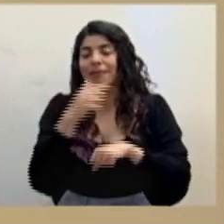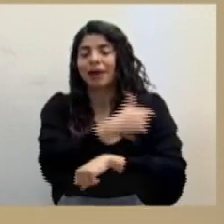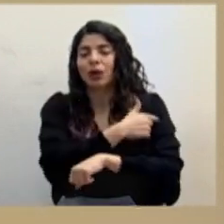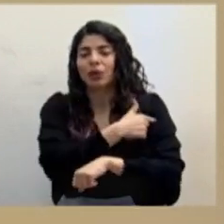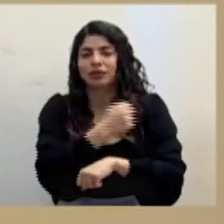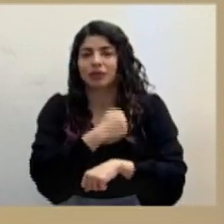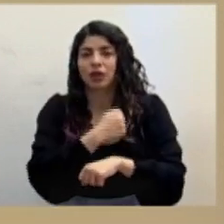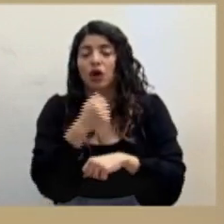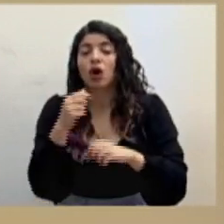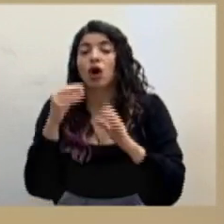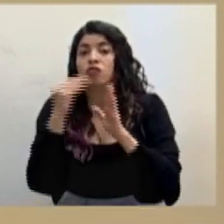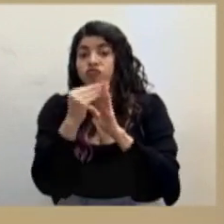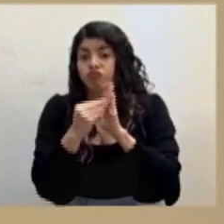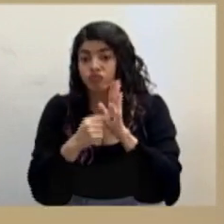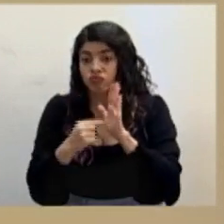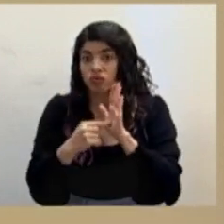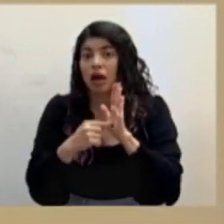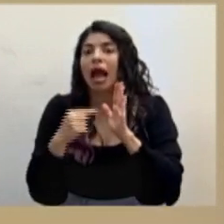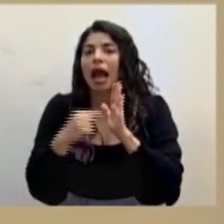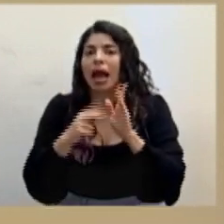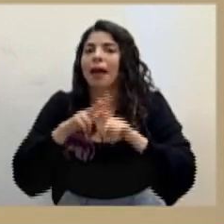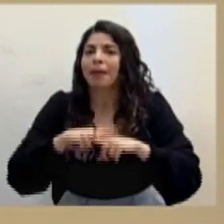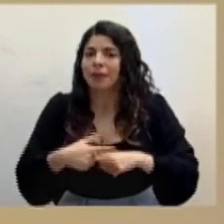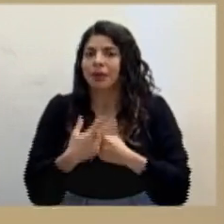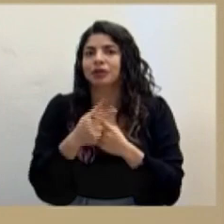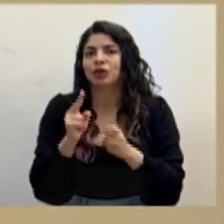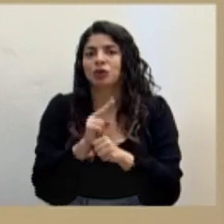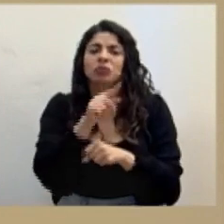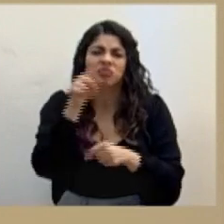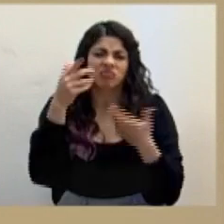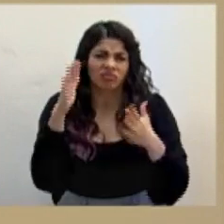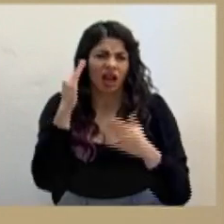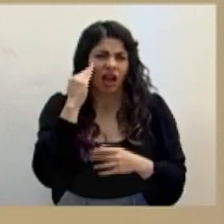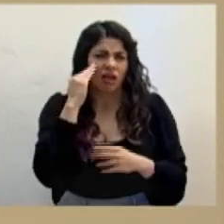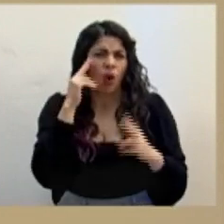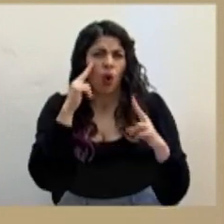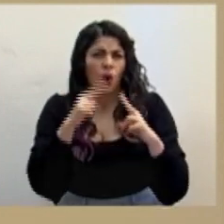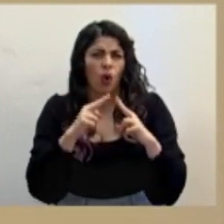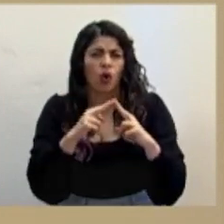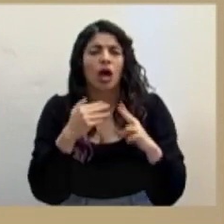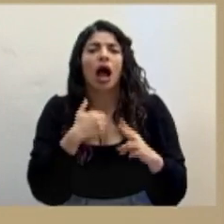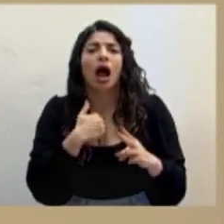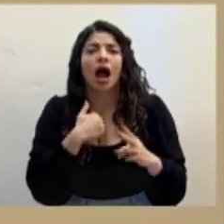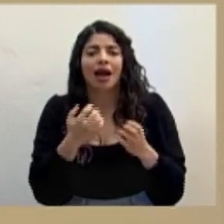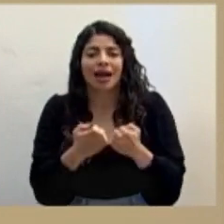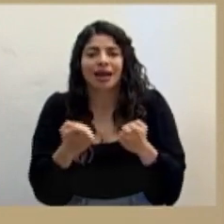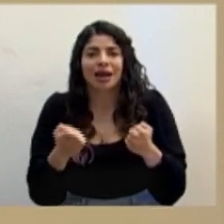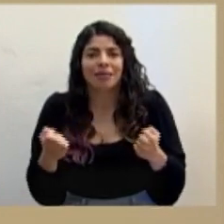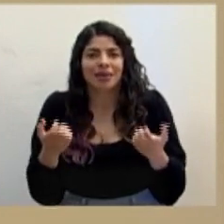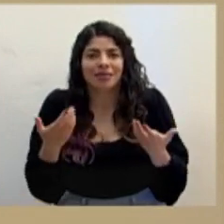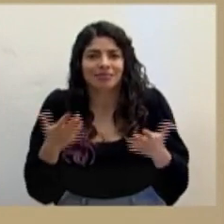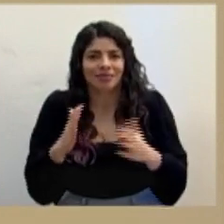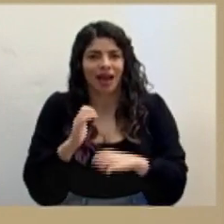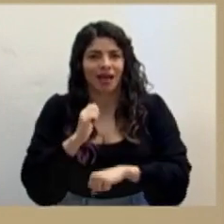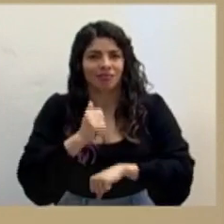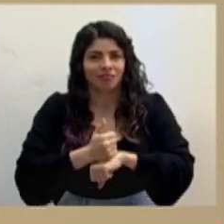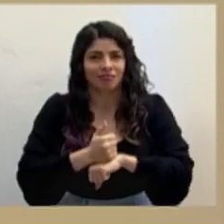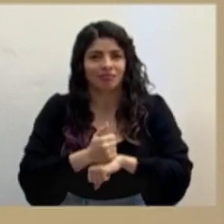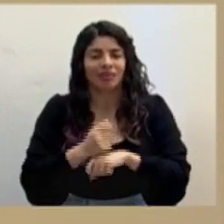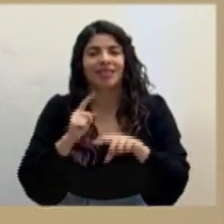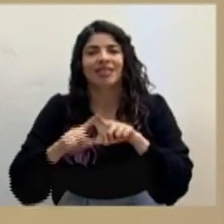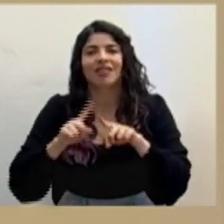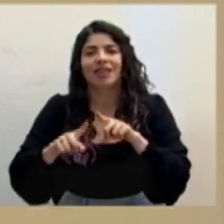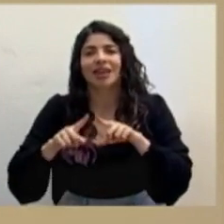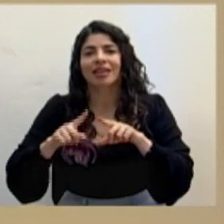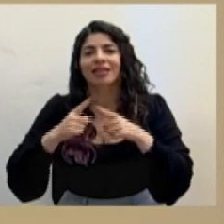Vacunas, vamos a empezar a utilizar, como ya es conocido por todos, las herramientas que están establecidas en los diferentes niveles